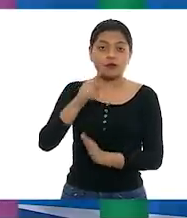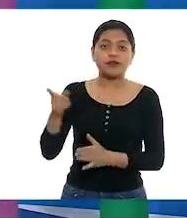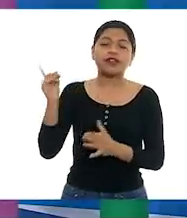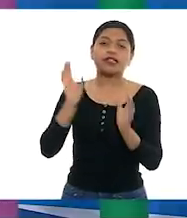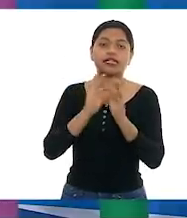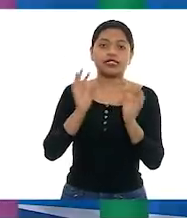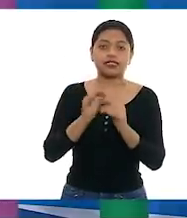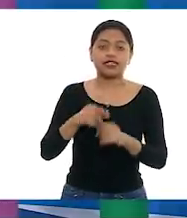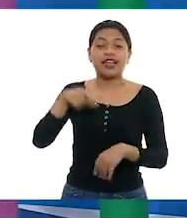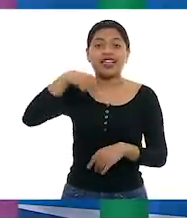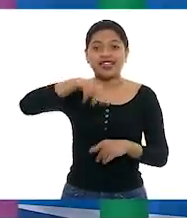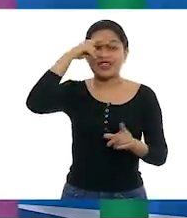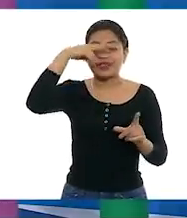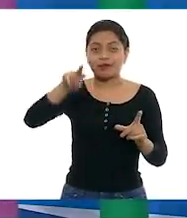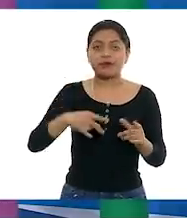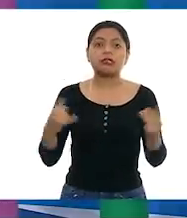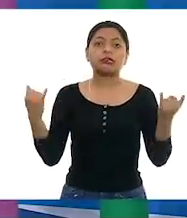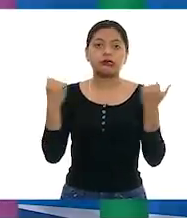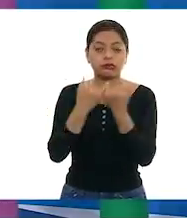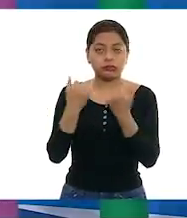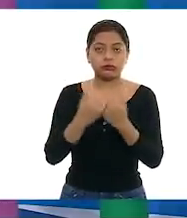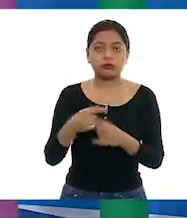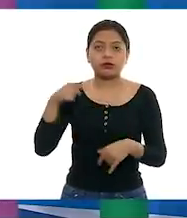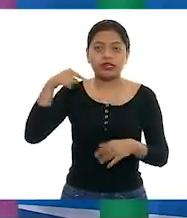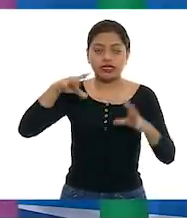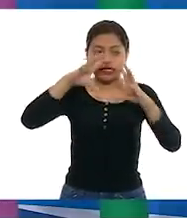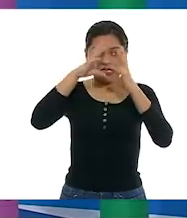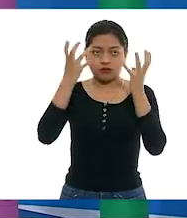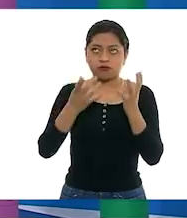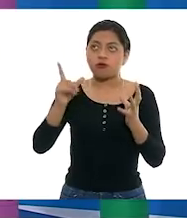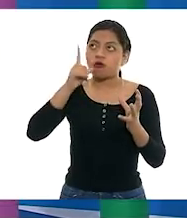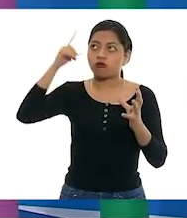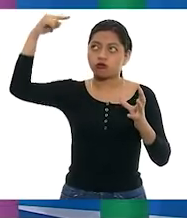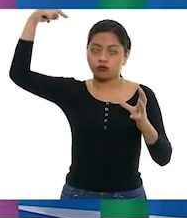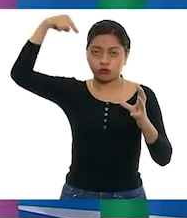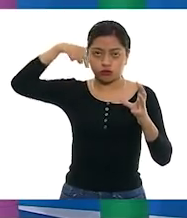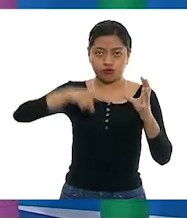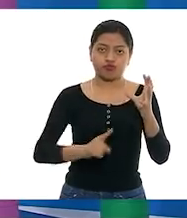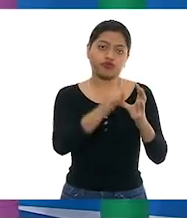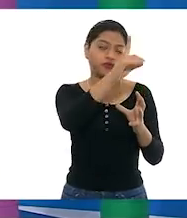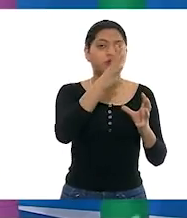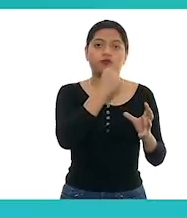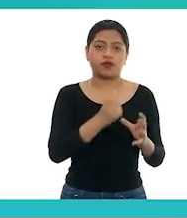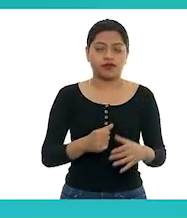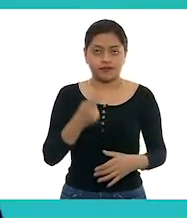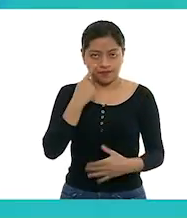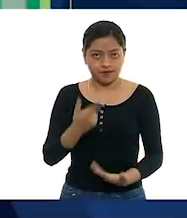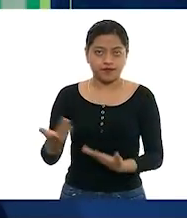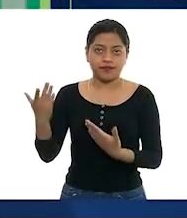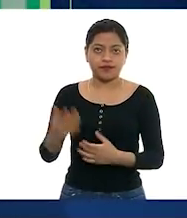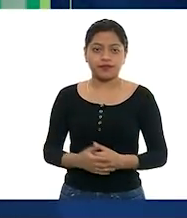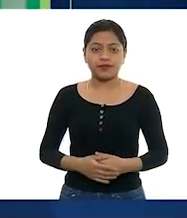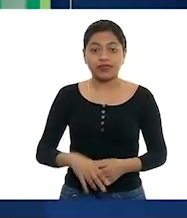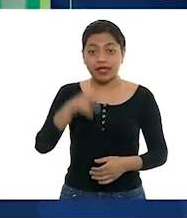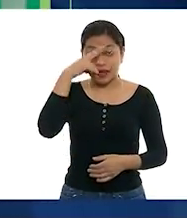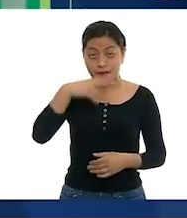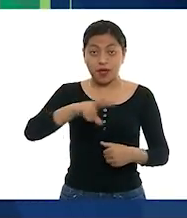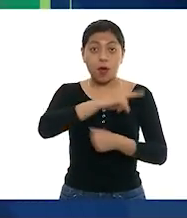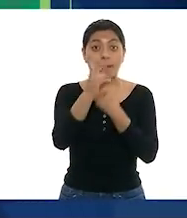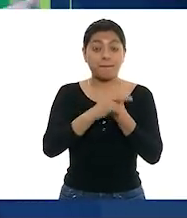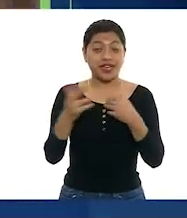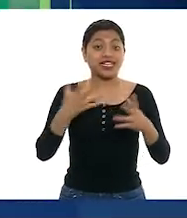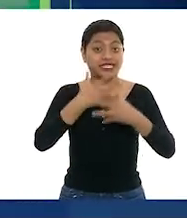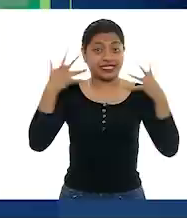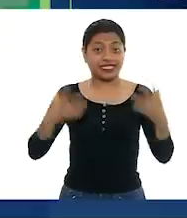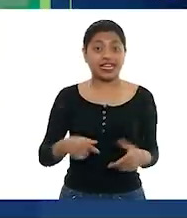el caso de México y su relación con el efecto invernadero a nivel global. Ah, qué interesante, a ver. Sí. México es un país grande